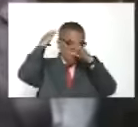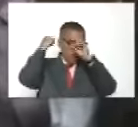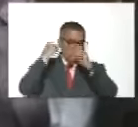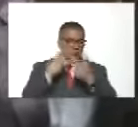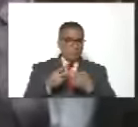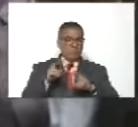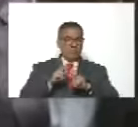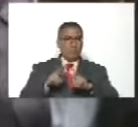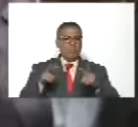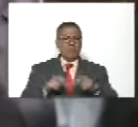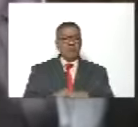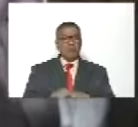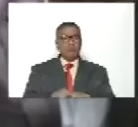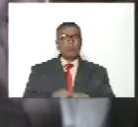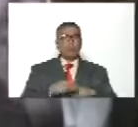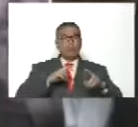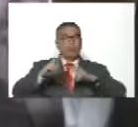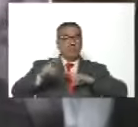paz.